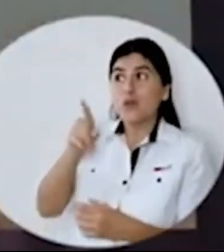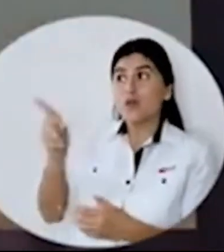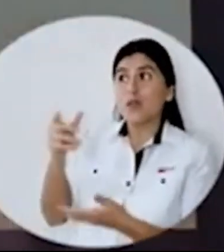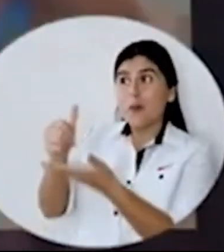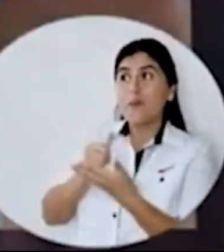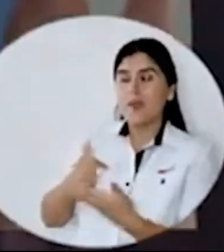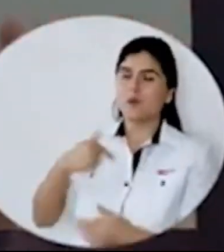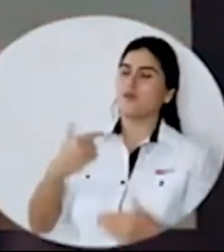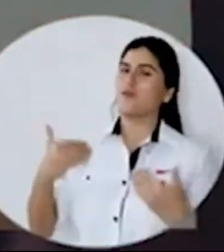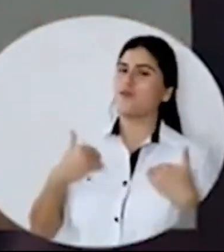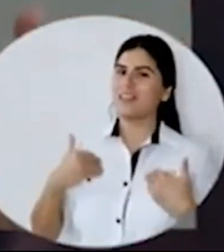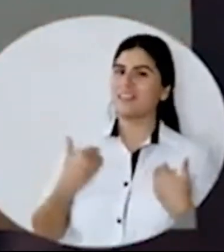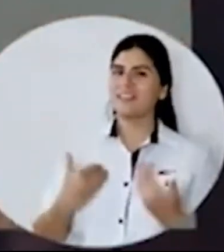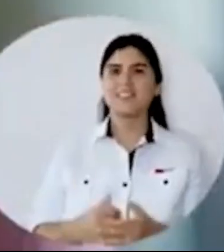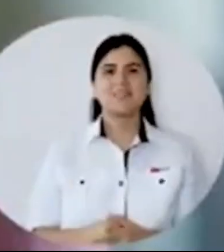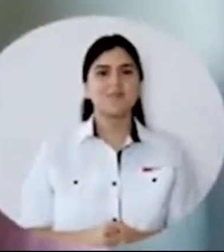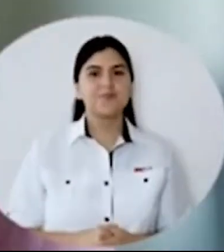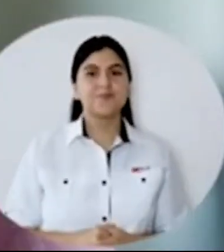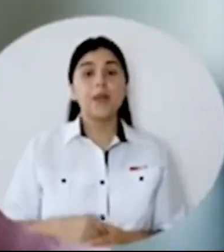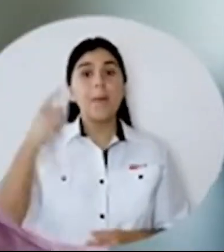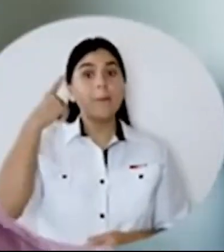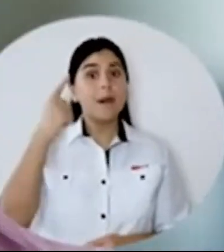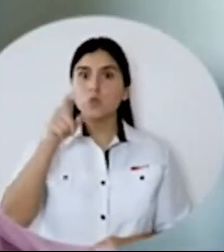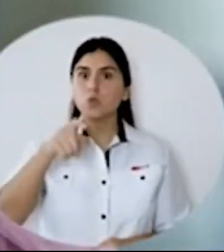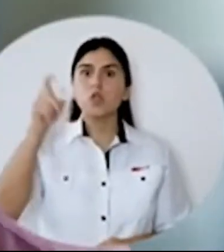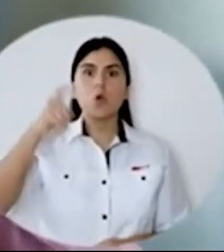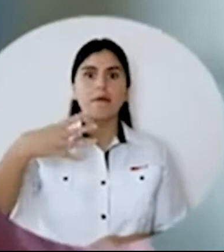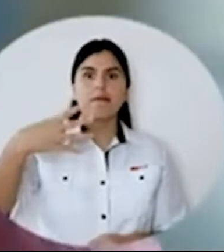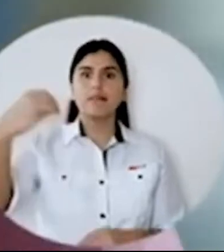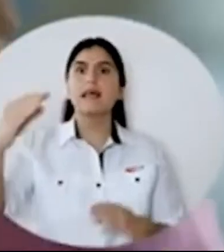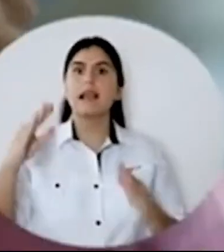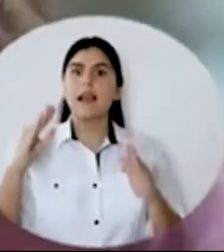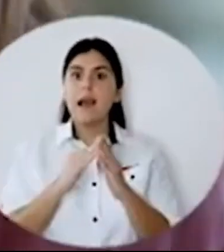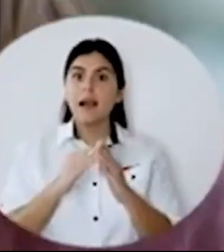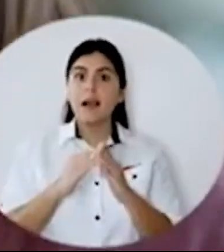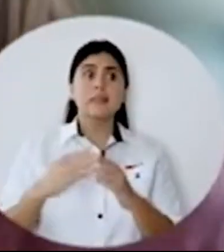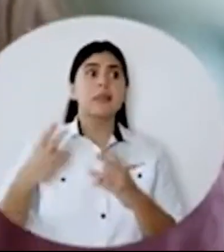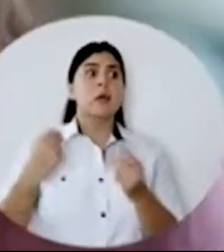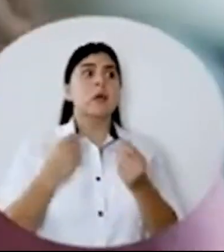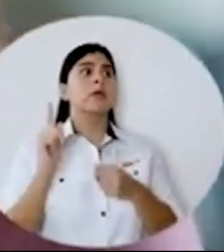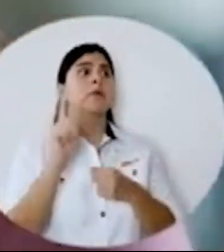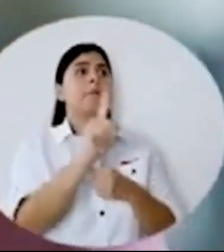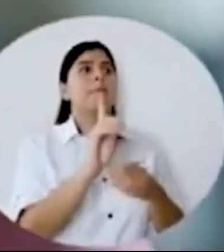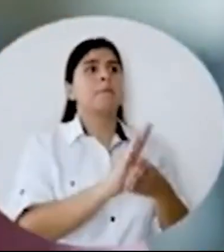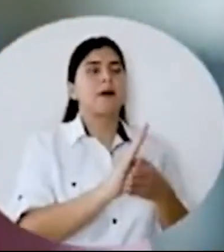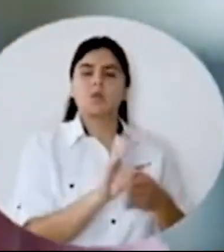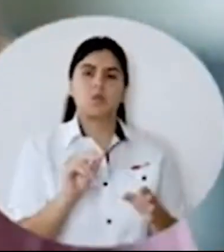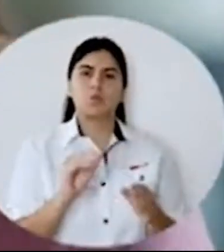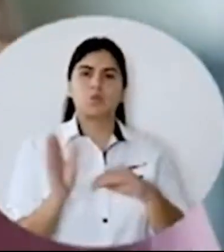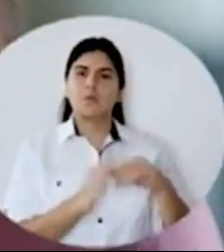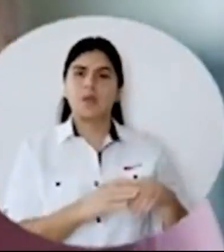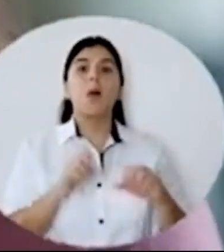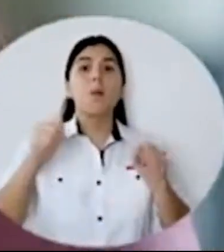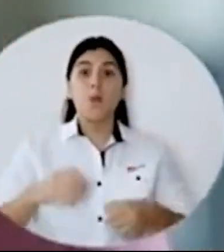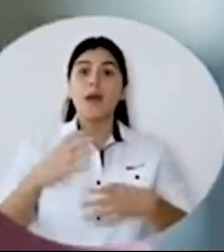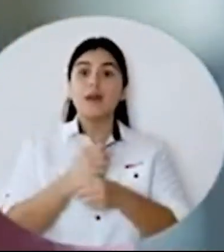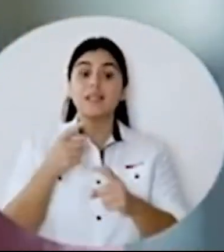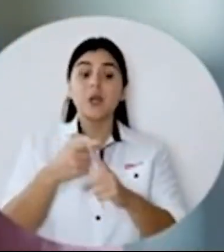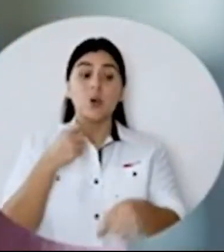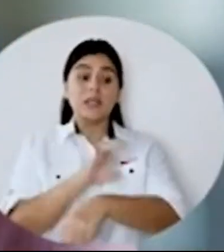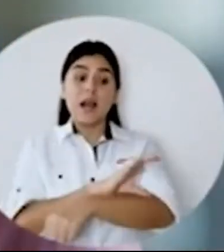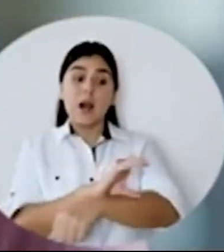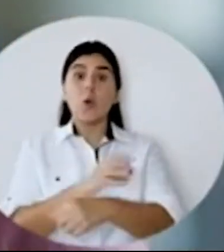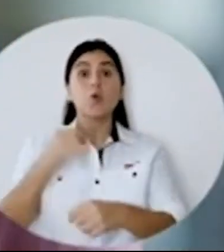yo encantada. Para que no tenga que salir de su casa ni andar en carreras, puede ingresar desde la compu o el